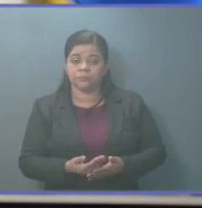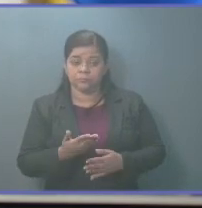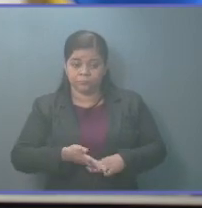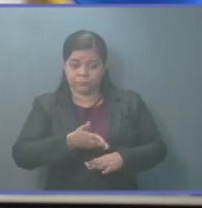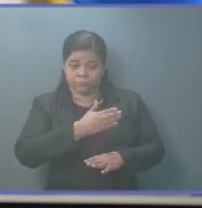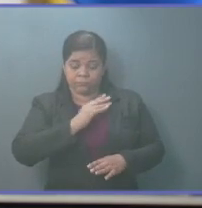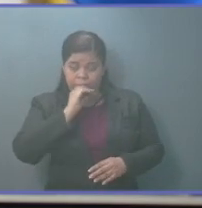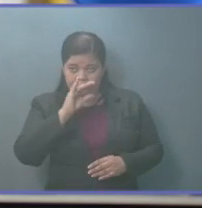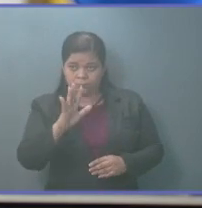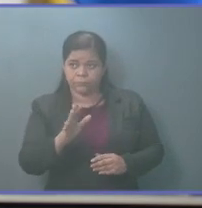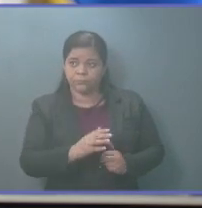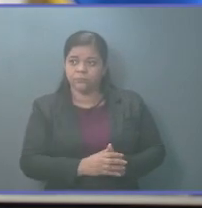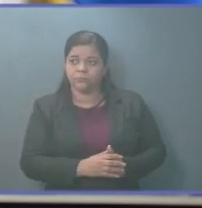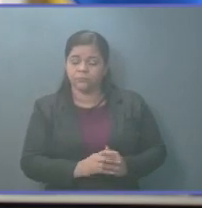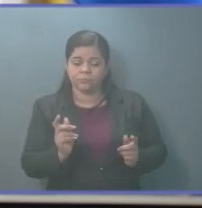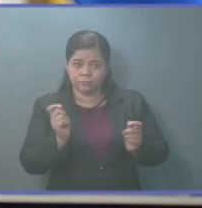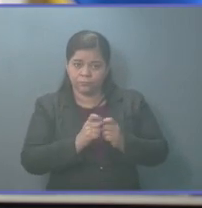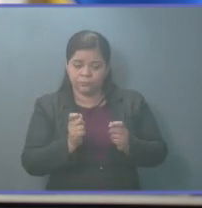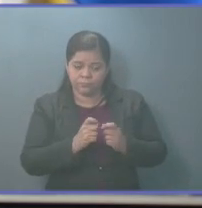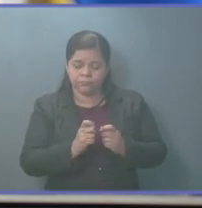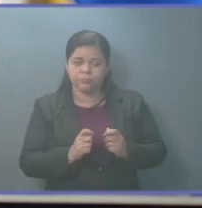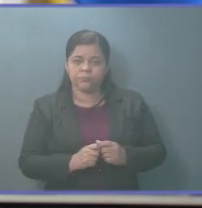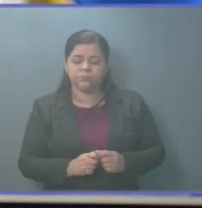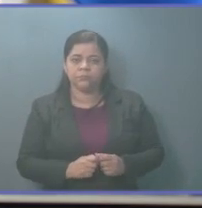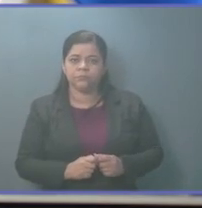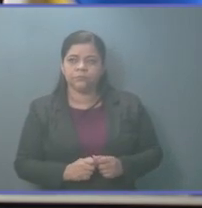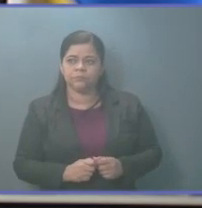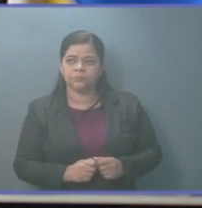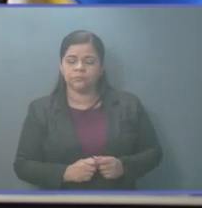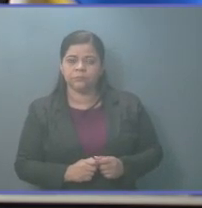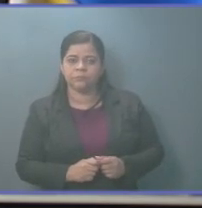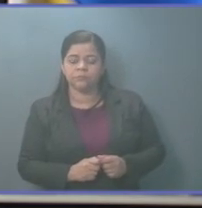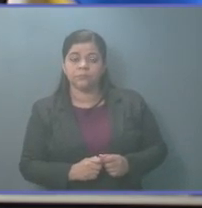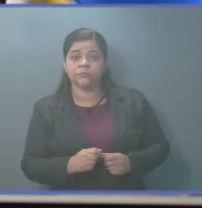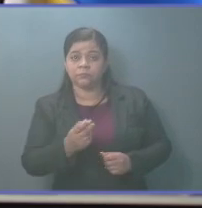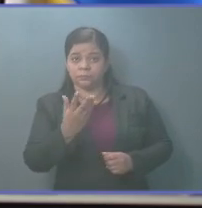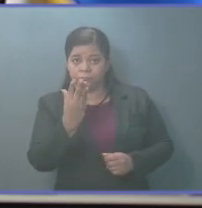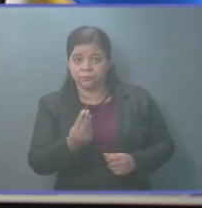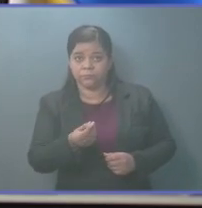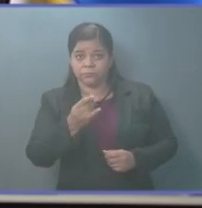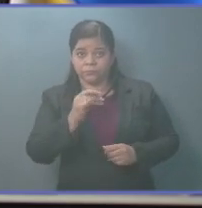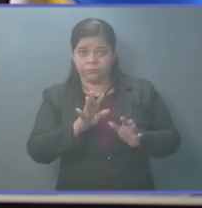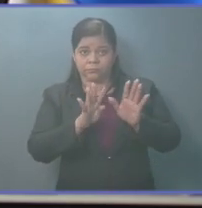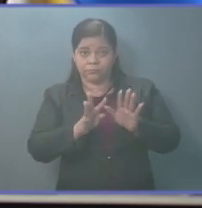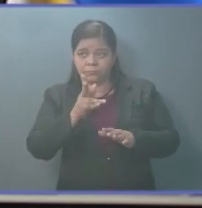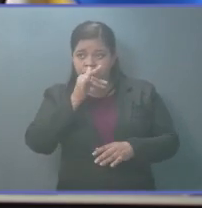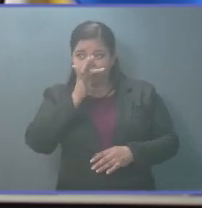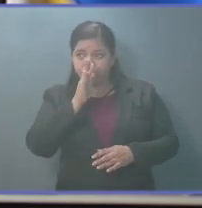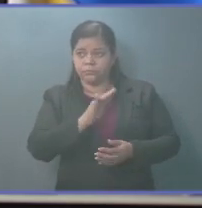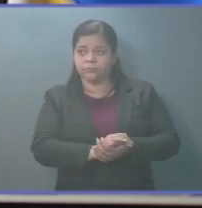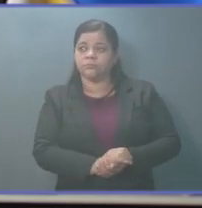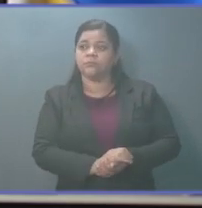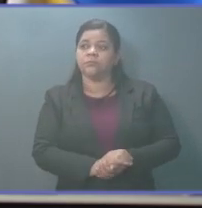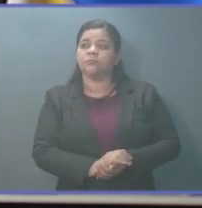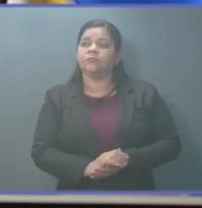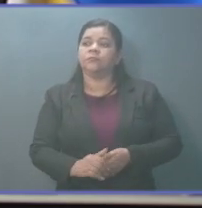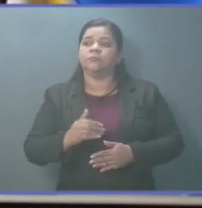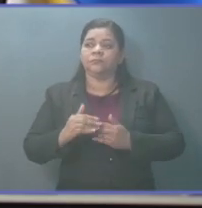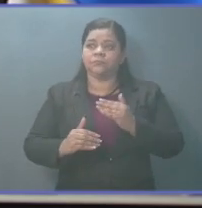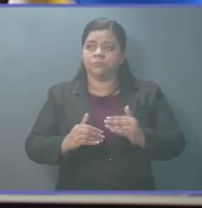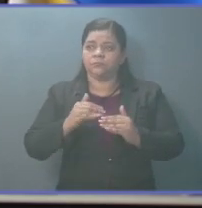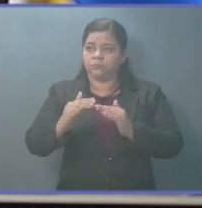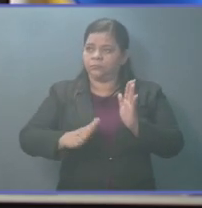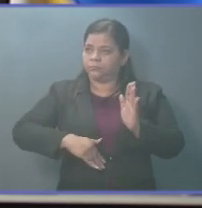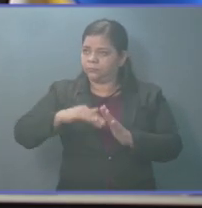decir textualmente que se trató el día 9 de febrero, cito, de un procedimiento